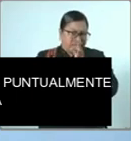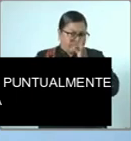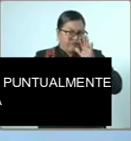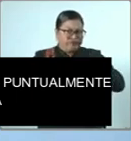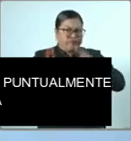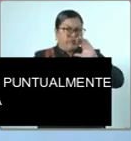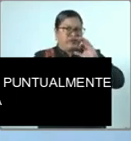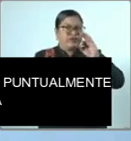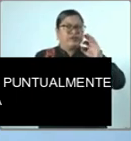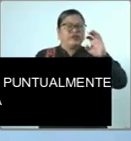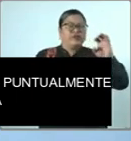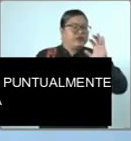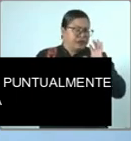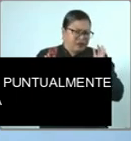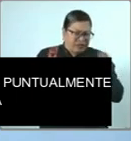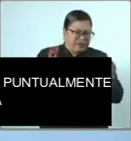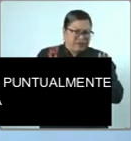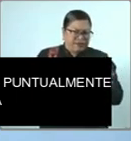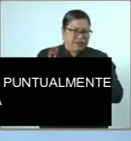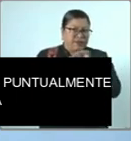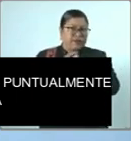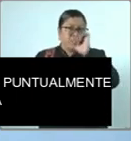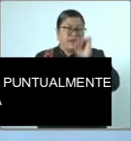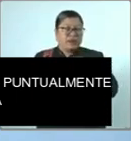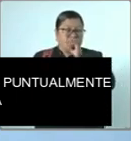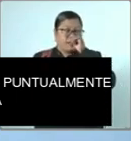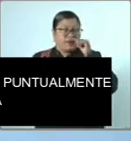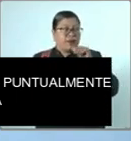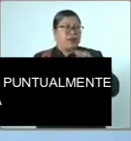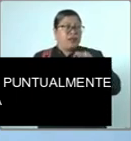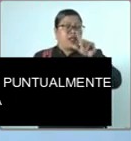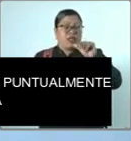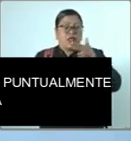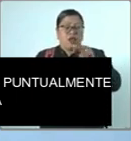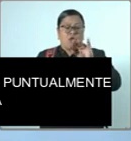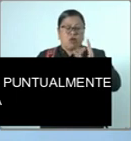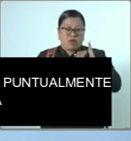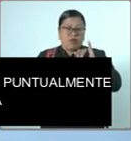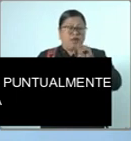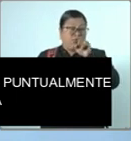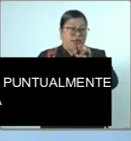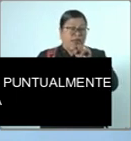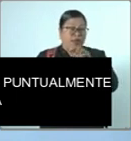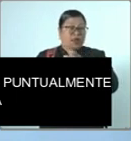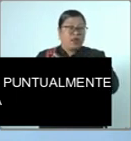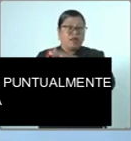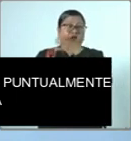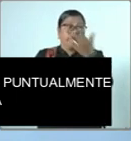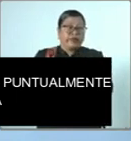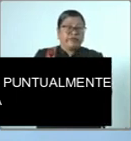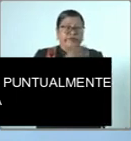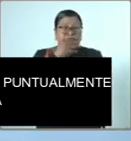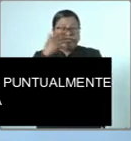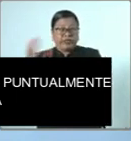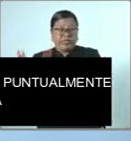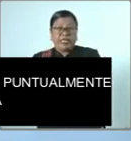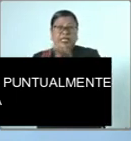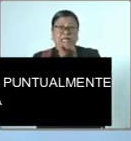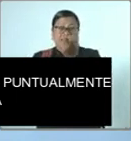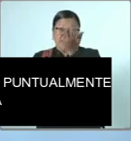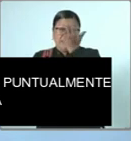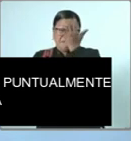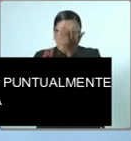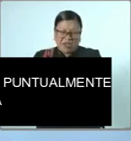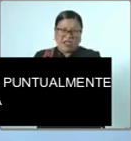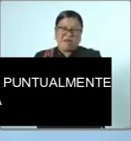Comisión Federal de Electricidad. Y en la Sierra Juárez, en Santa María Tlahuitoltepec, se reportó la caída de árboles. Uno de estos árboles cayó sobre